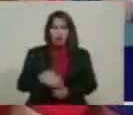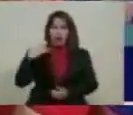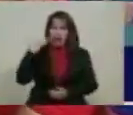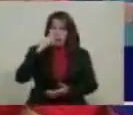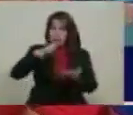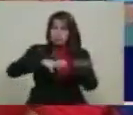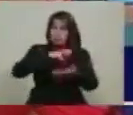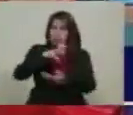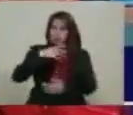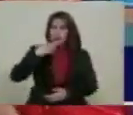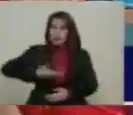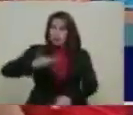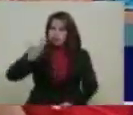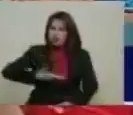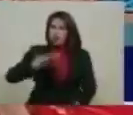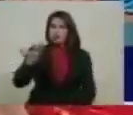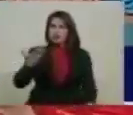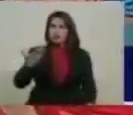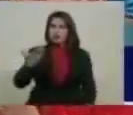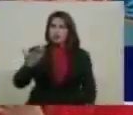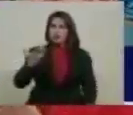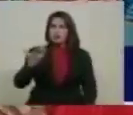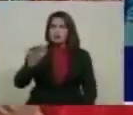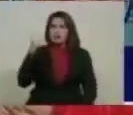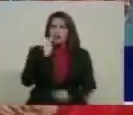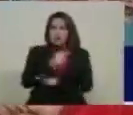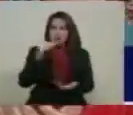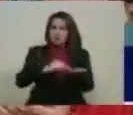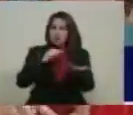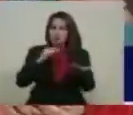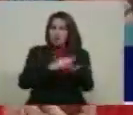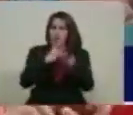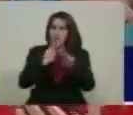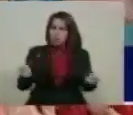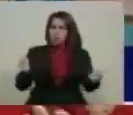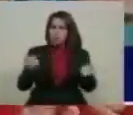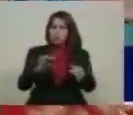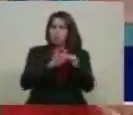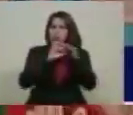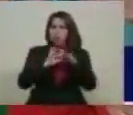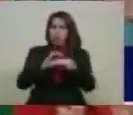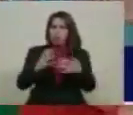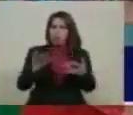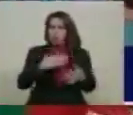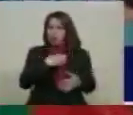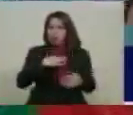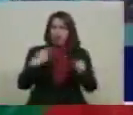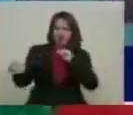problemas del qué ocuparnos diariamente para que esté peleando el gobernador con el alcalde.